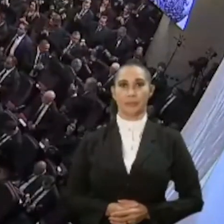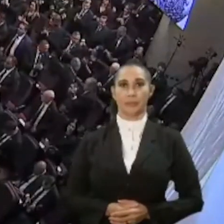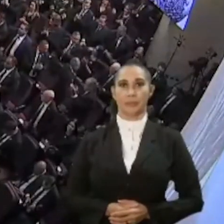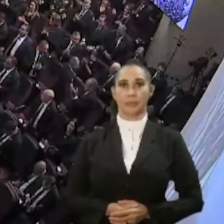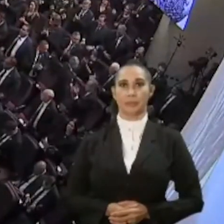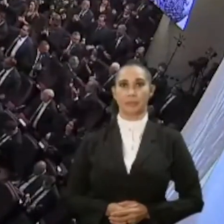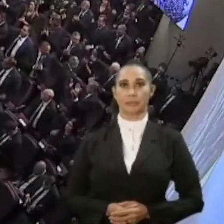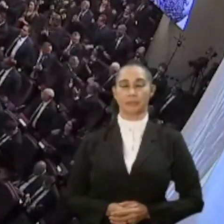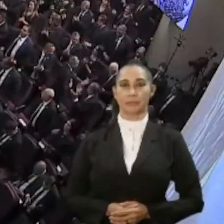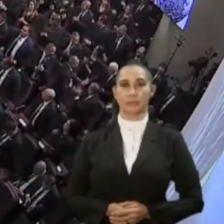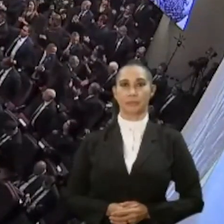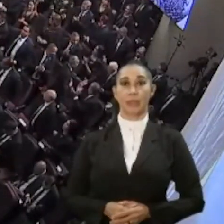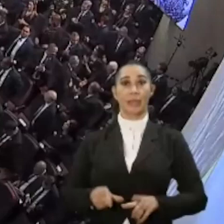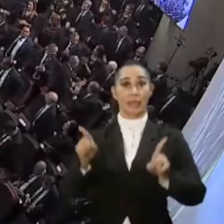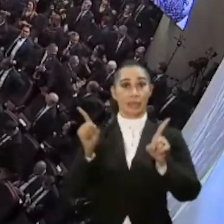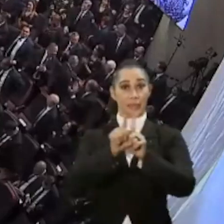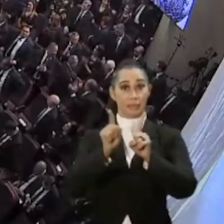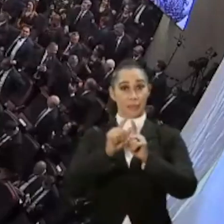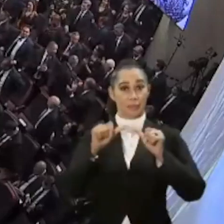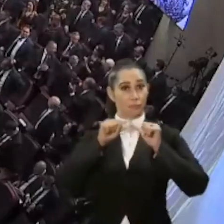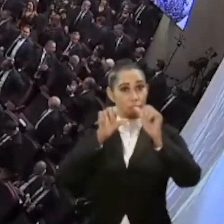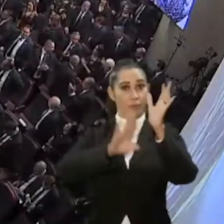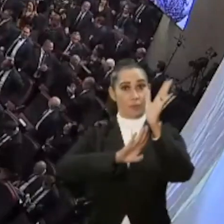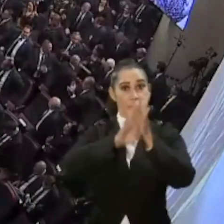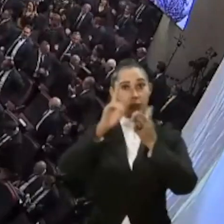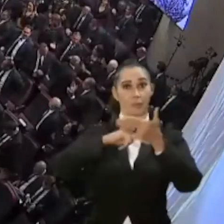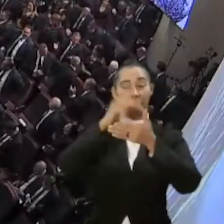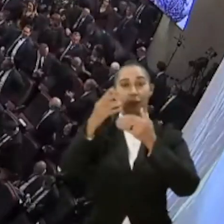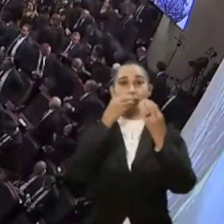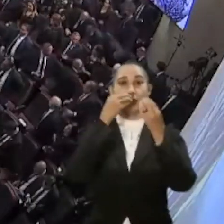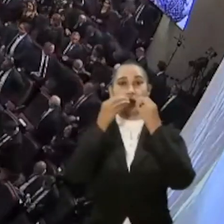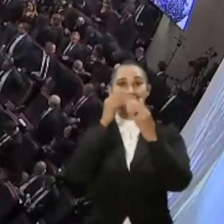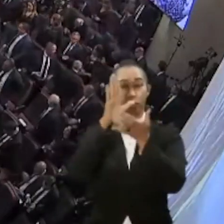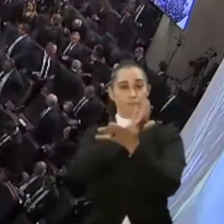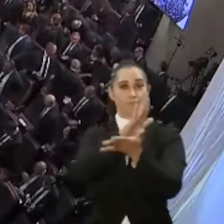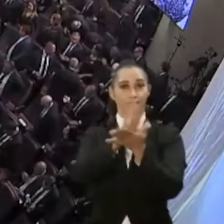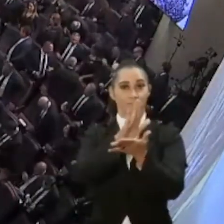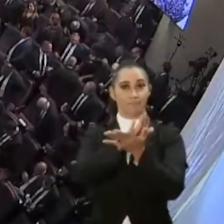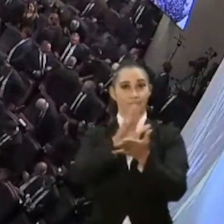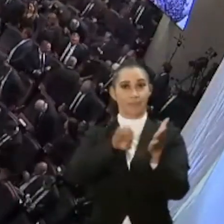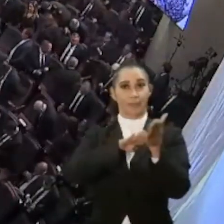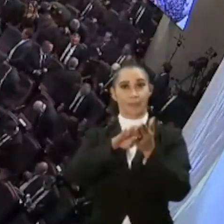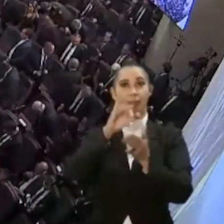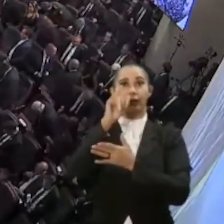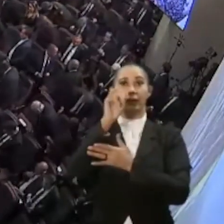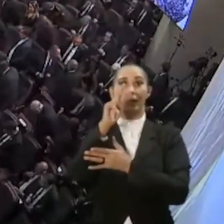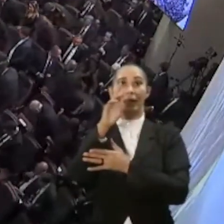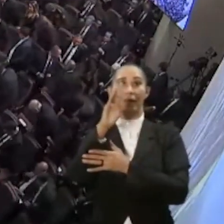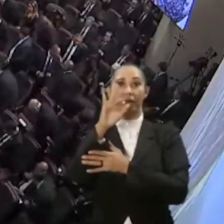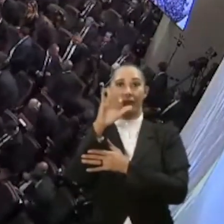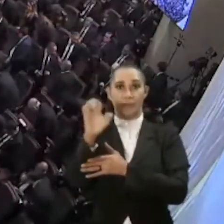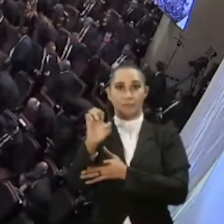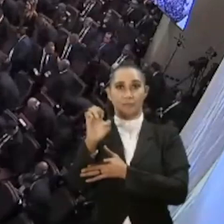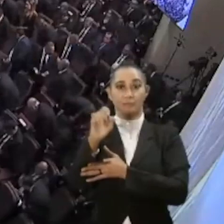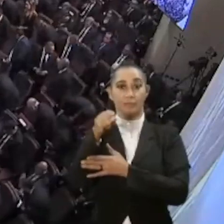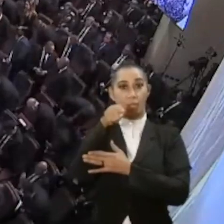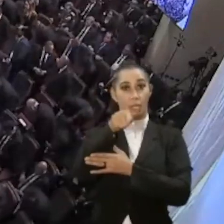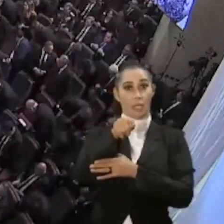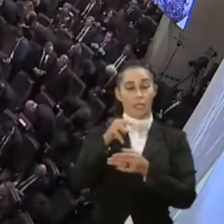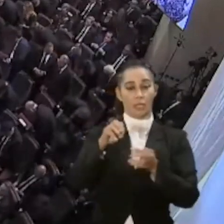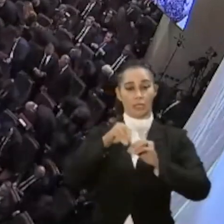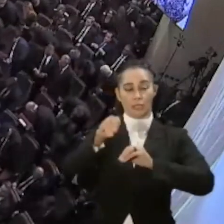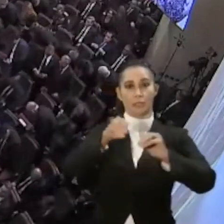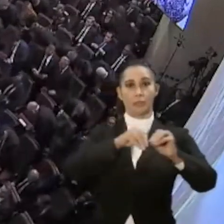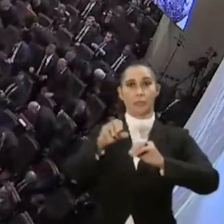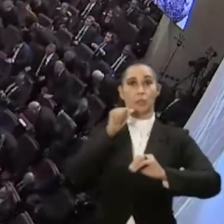Además, seguimos desarrollando el programa de alimentación escolar a través del INAVIE, en el cual se